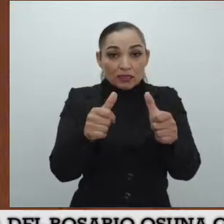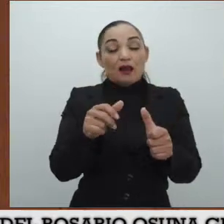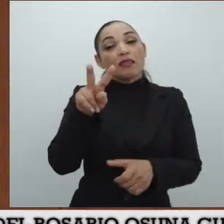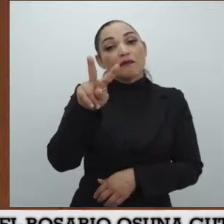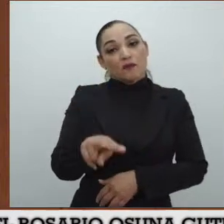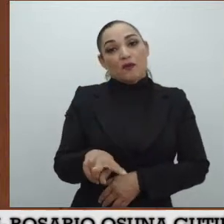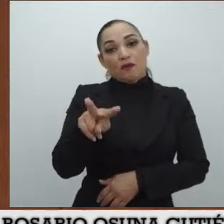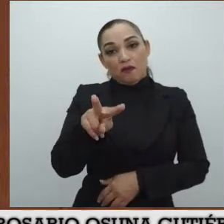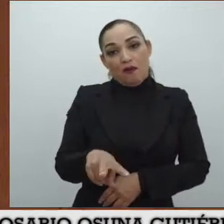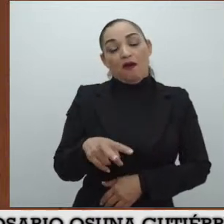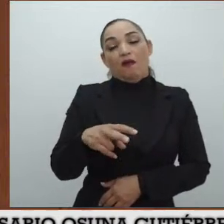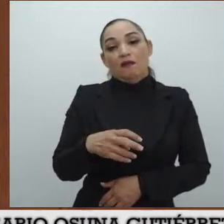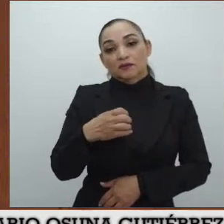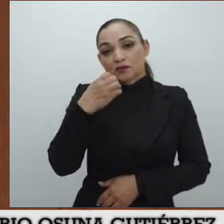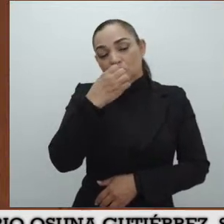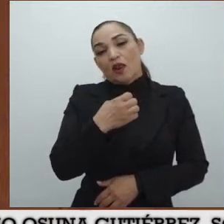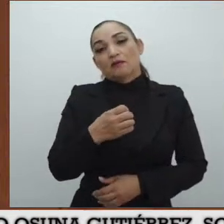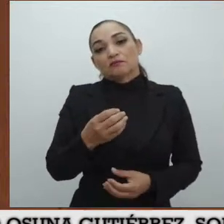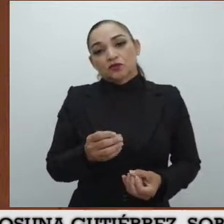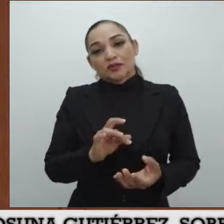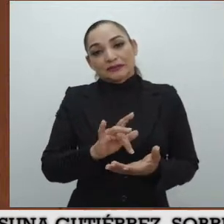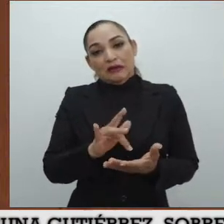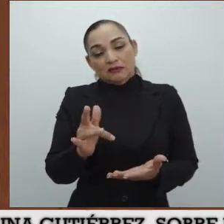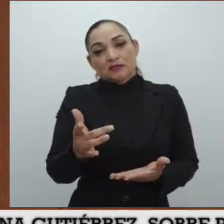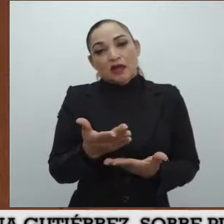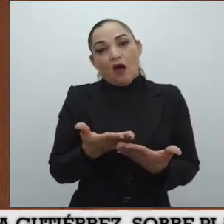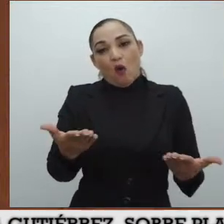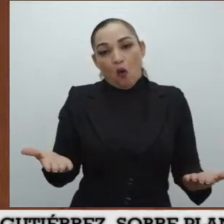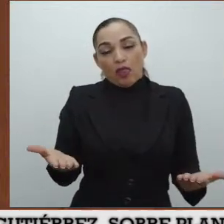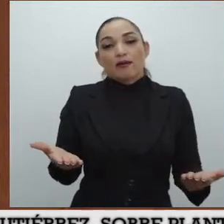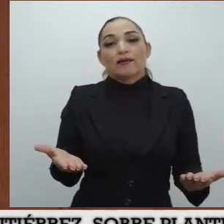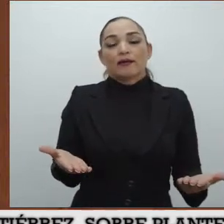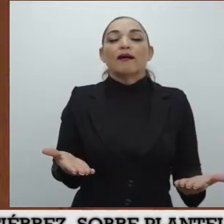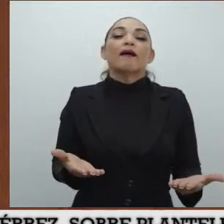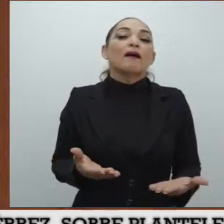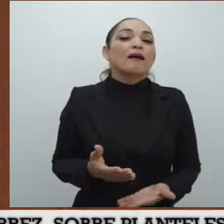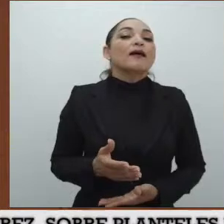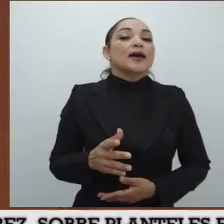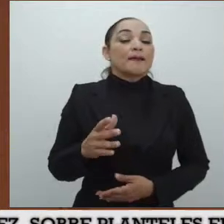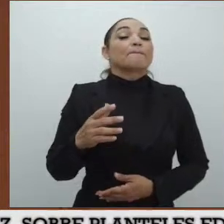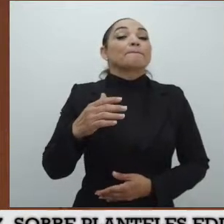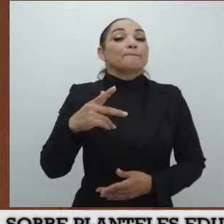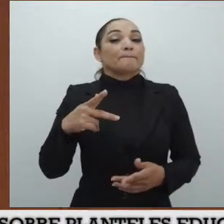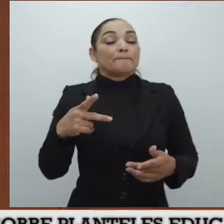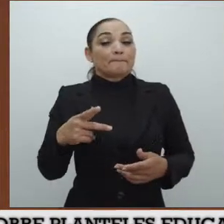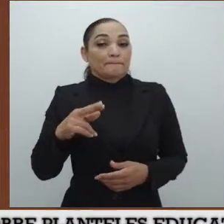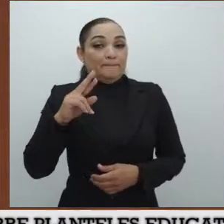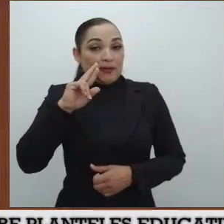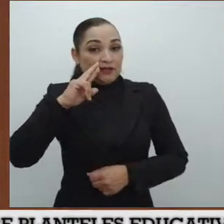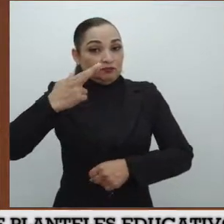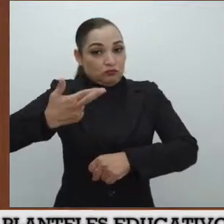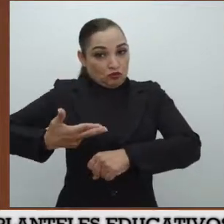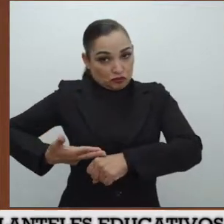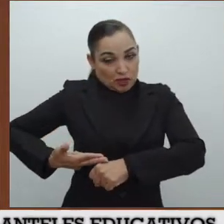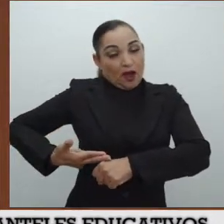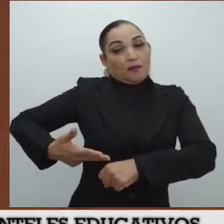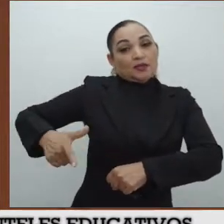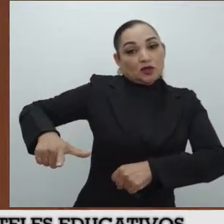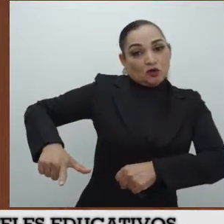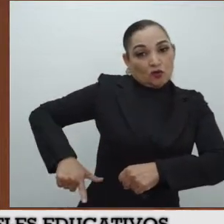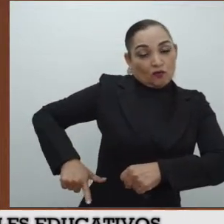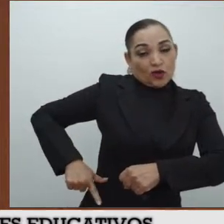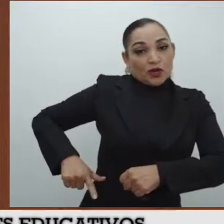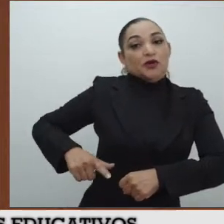que hay que agradecer que hoy tenemos esa disponibilidad de las autoridades, del gobernador, porque